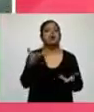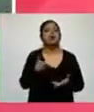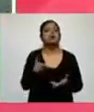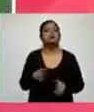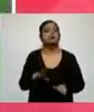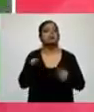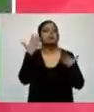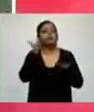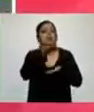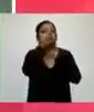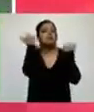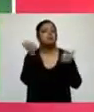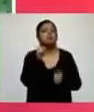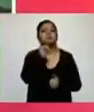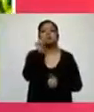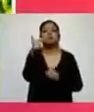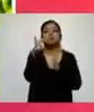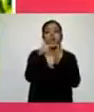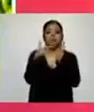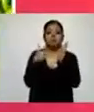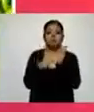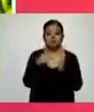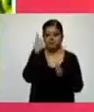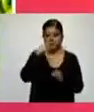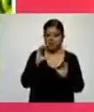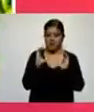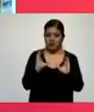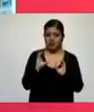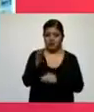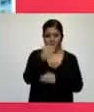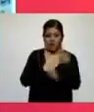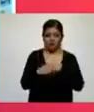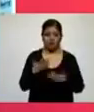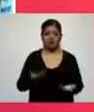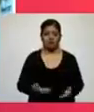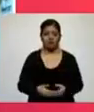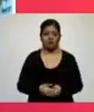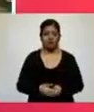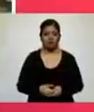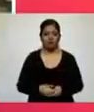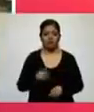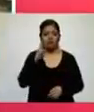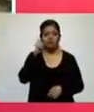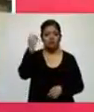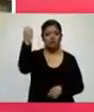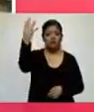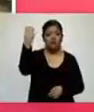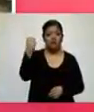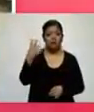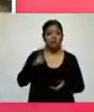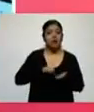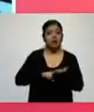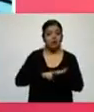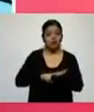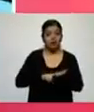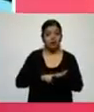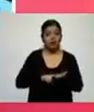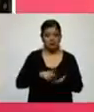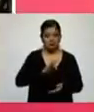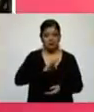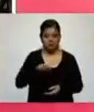gran riesgo o ignorar reglas establecidas para la seguridad de todos. Ay, mire el semáforo peatonal, está en verde, podemos